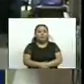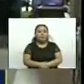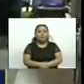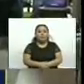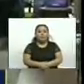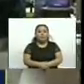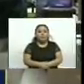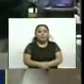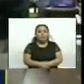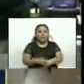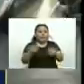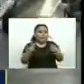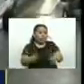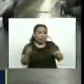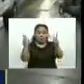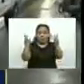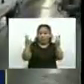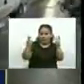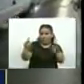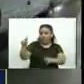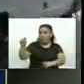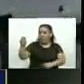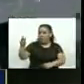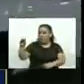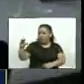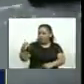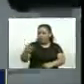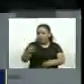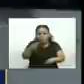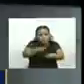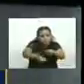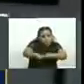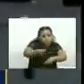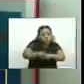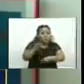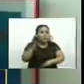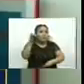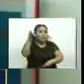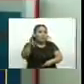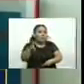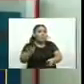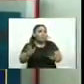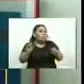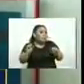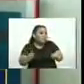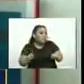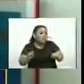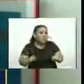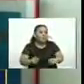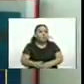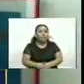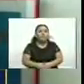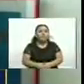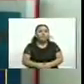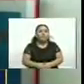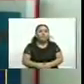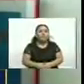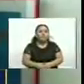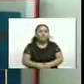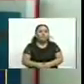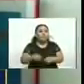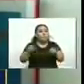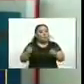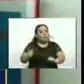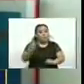mucho de este T-MEC como una plantilla para acuerdos comerciales de futuro. Es posible que el presidente